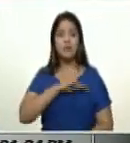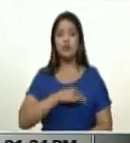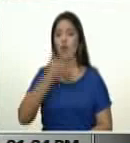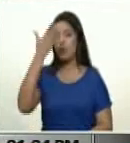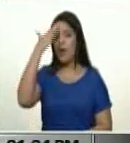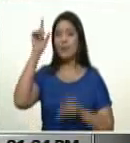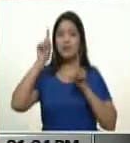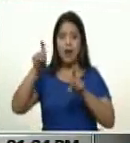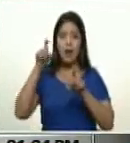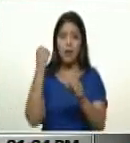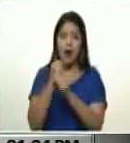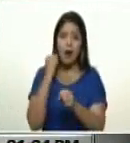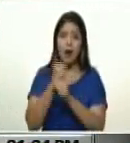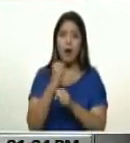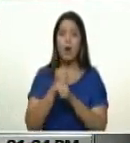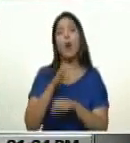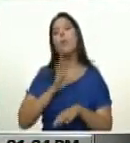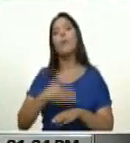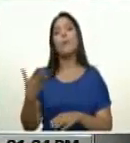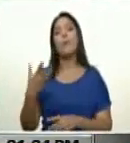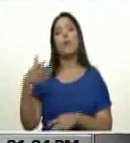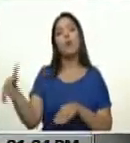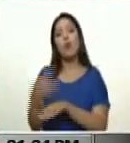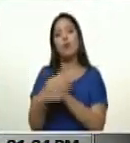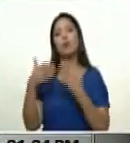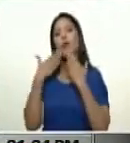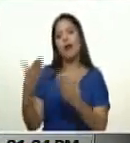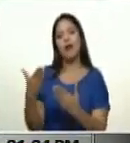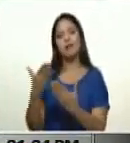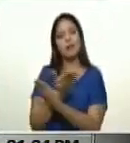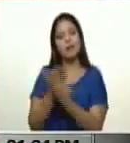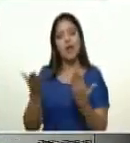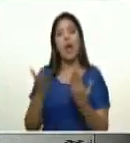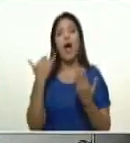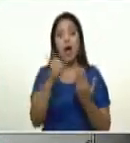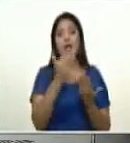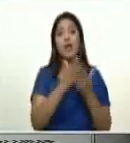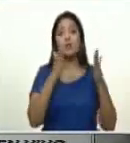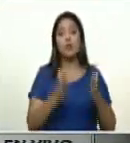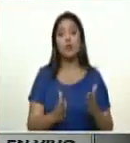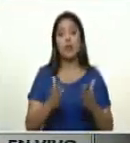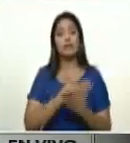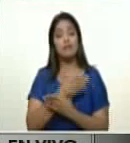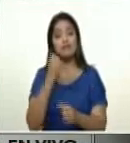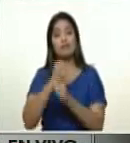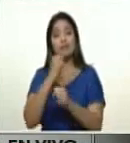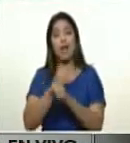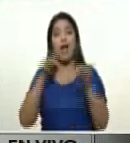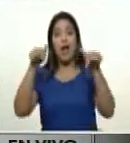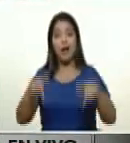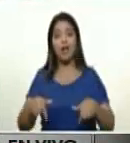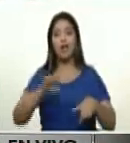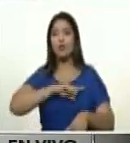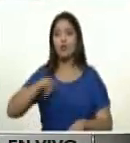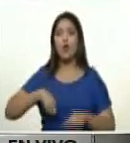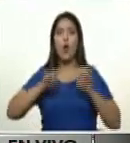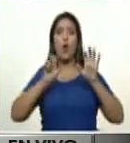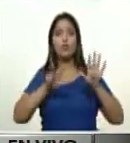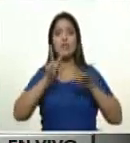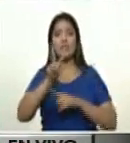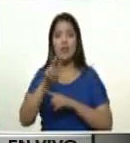todo el apoyo del gobierno revolucionario por lograr lo que hemos logrado. Estudiantes haciendo vida con nosotros aquí, no somos 82,